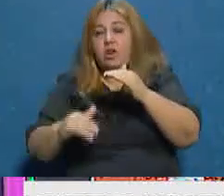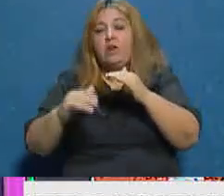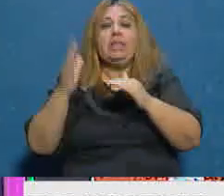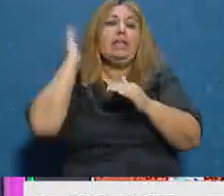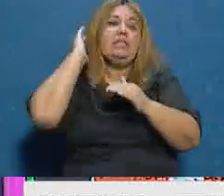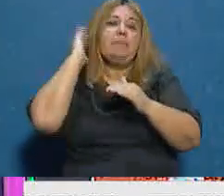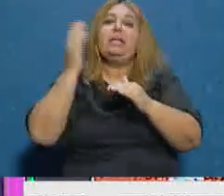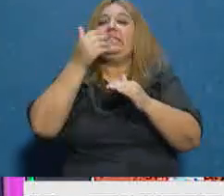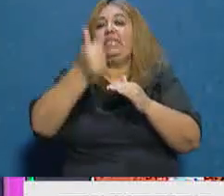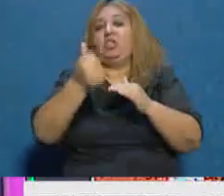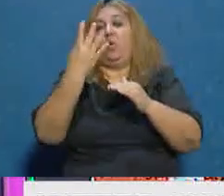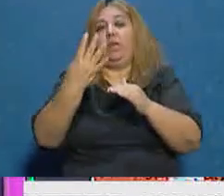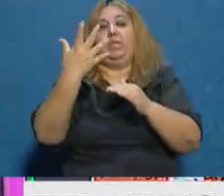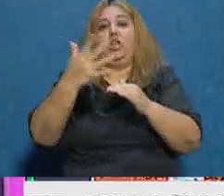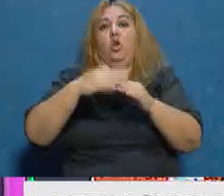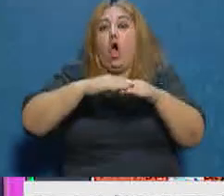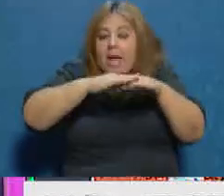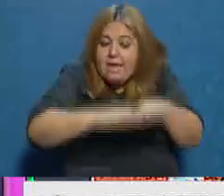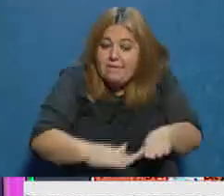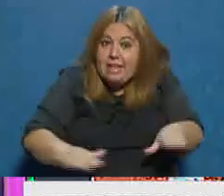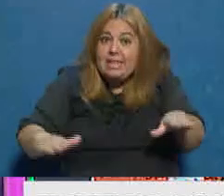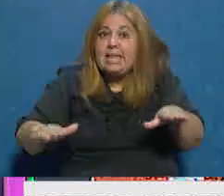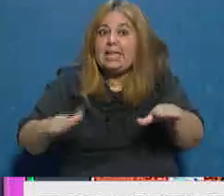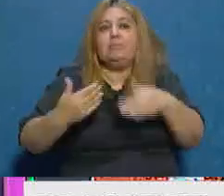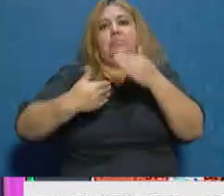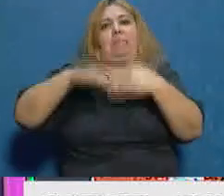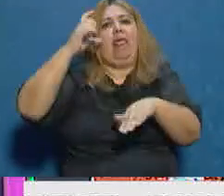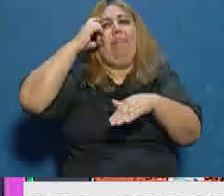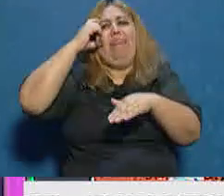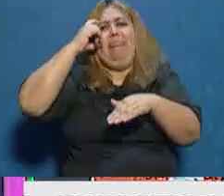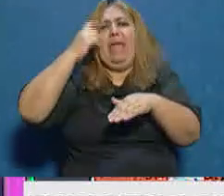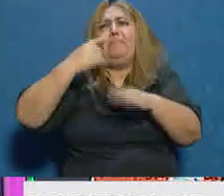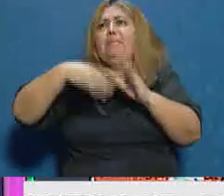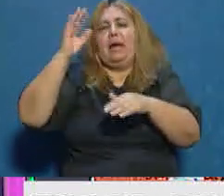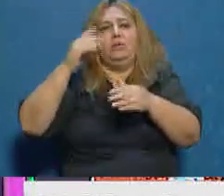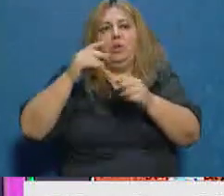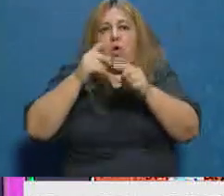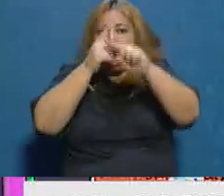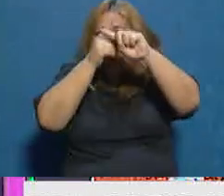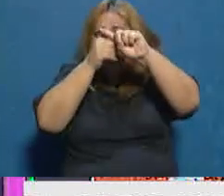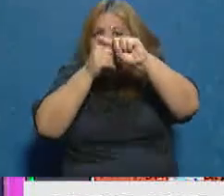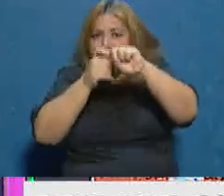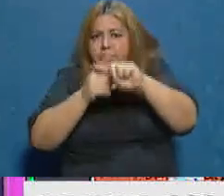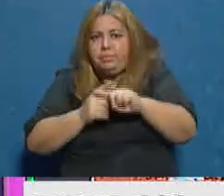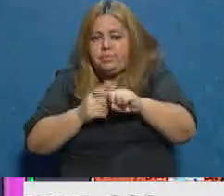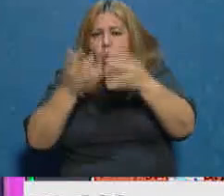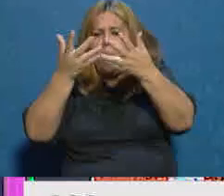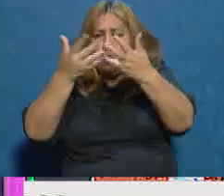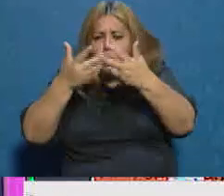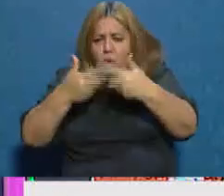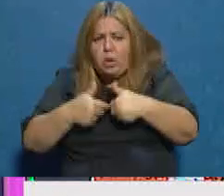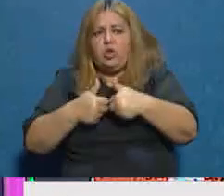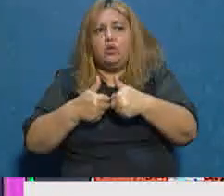16.645. También en infantiles, otros 10.000 y pico de pesos. Todo esto suma lo que tenemos acá, 60.000